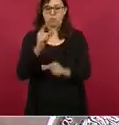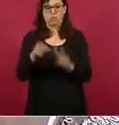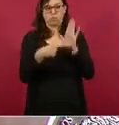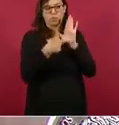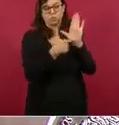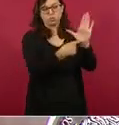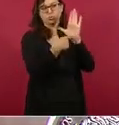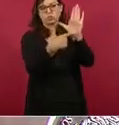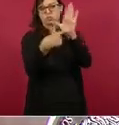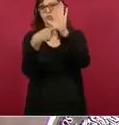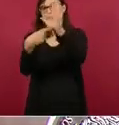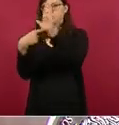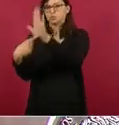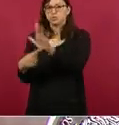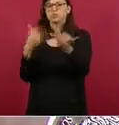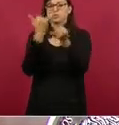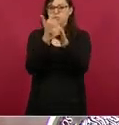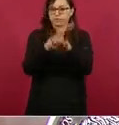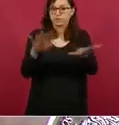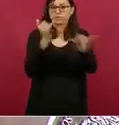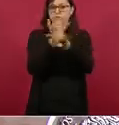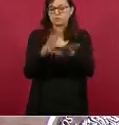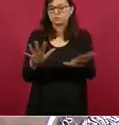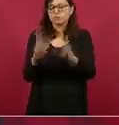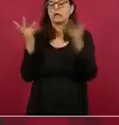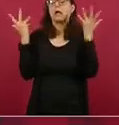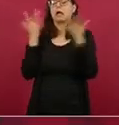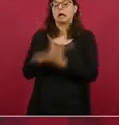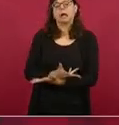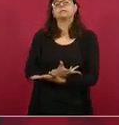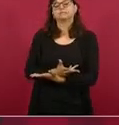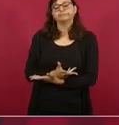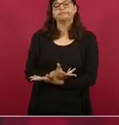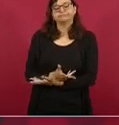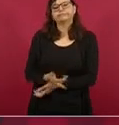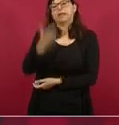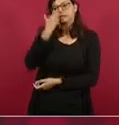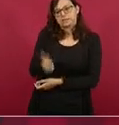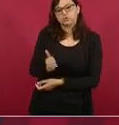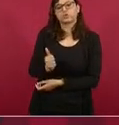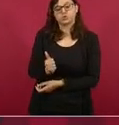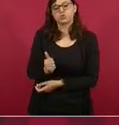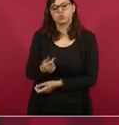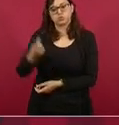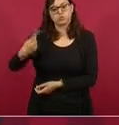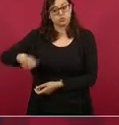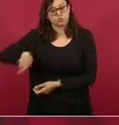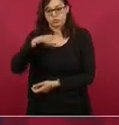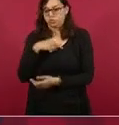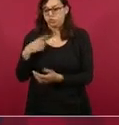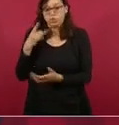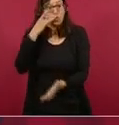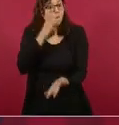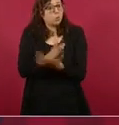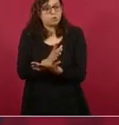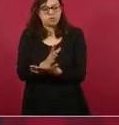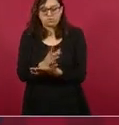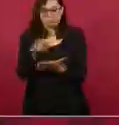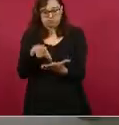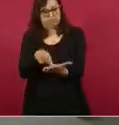lo que se hizo fue correcto, o sea, fue corregir algo que estaba muy mal.